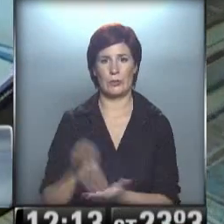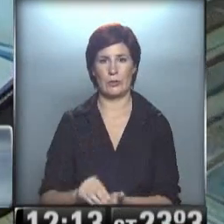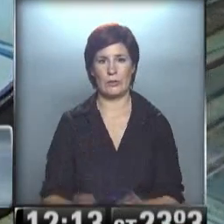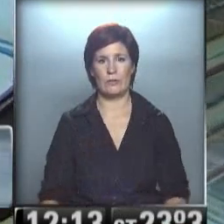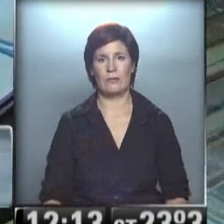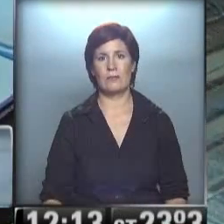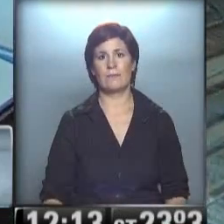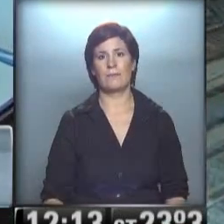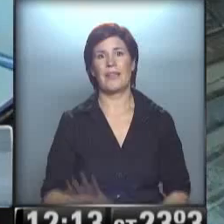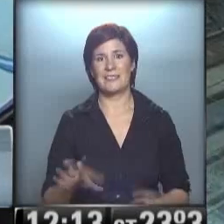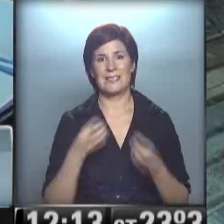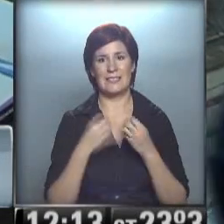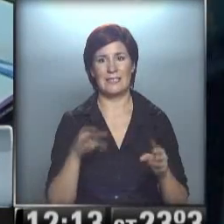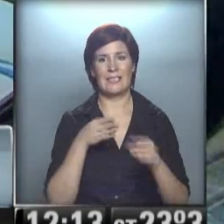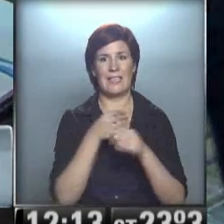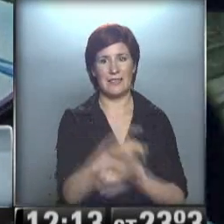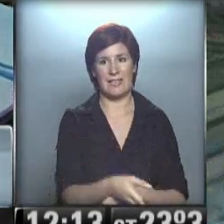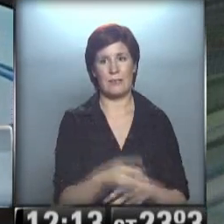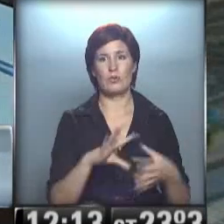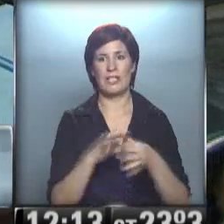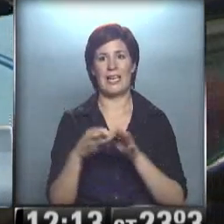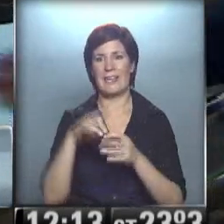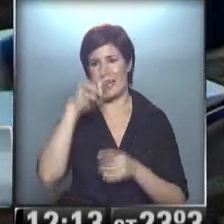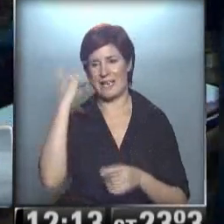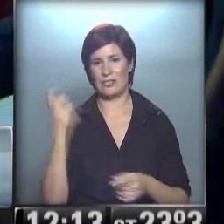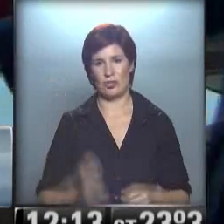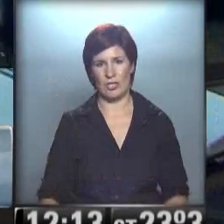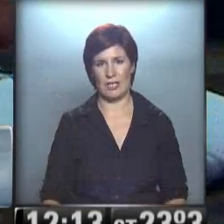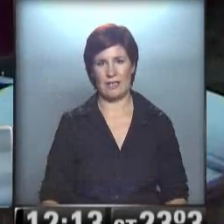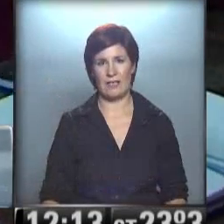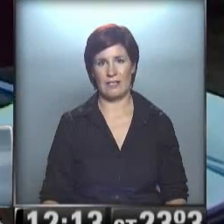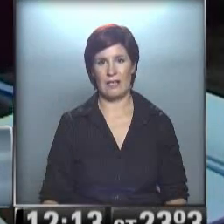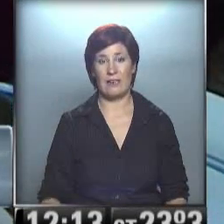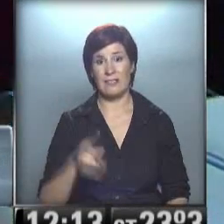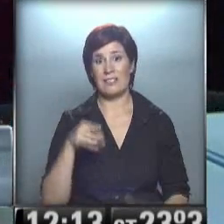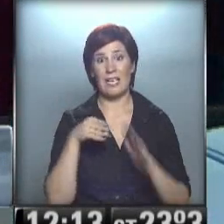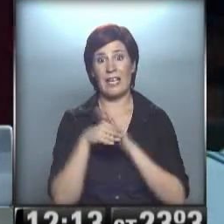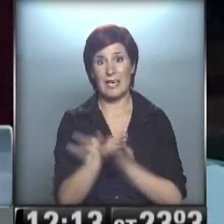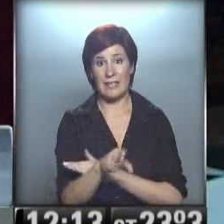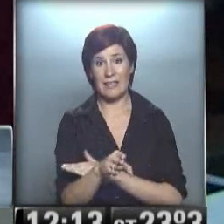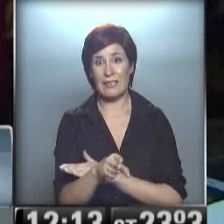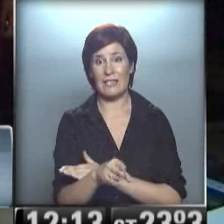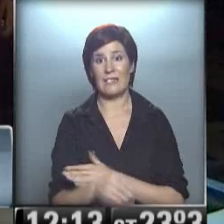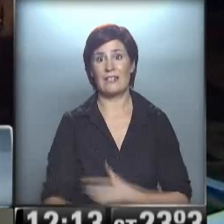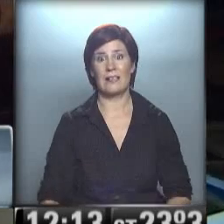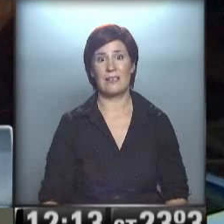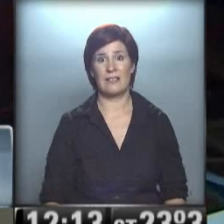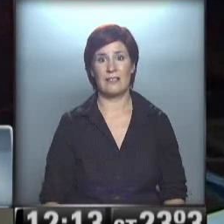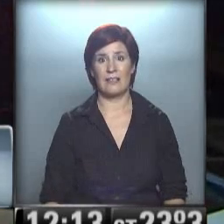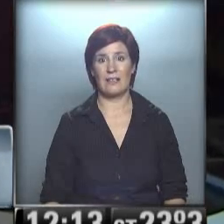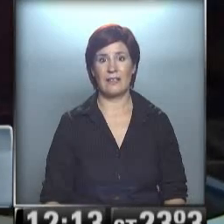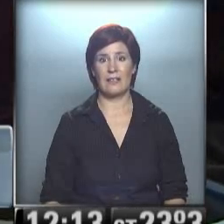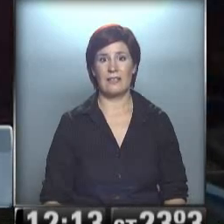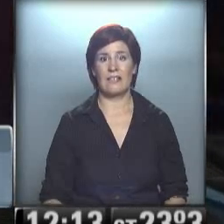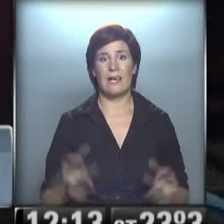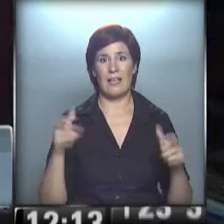y ya estamos a punto de entrar en la cadena nacional, porque a partir de este momento ella ingresa en otro sector del